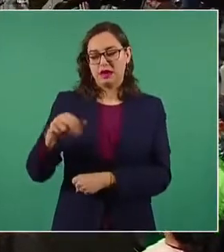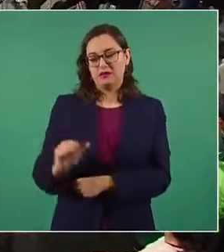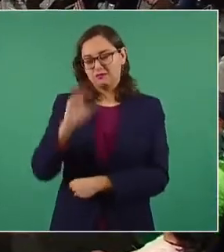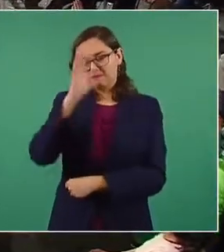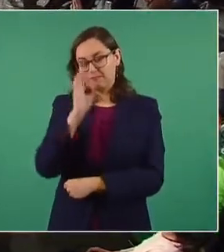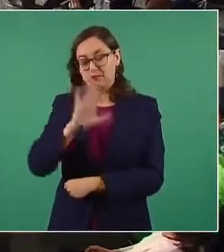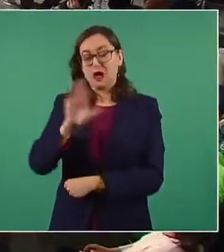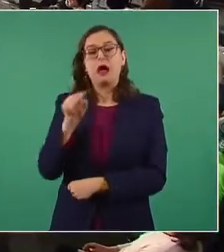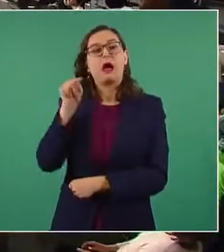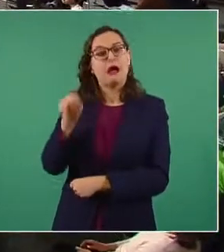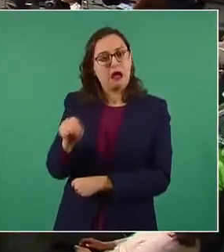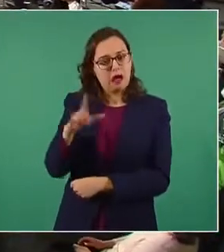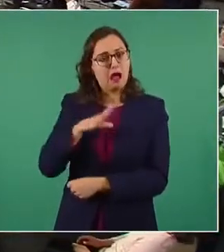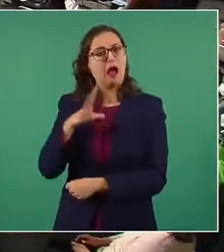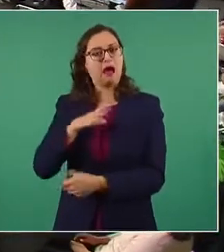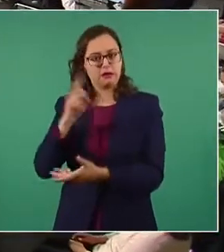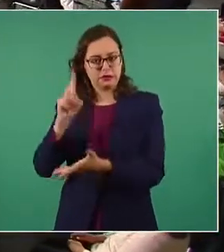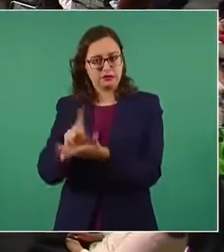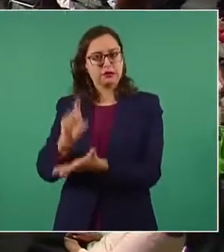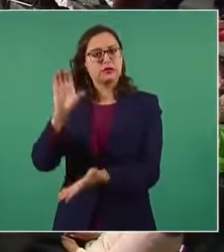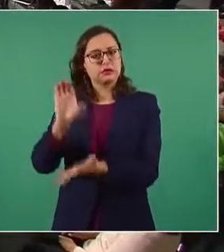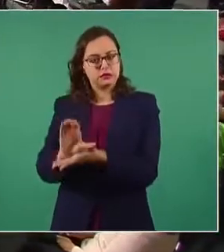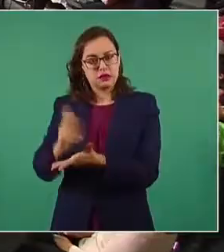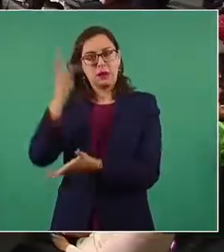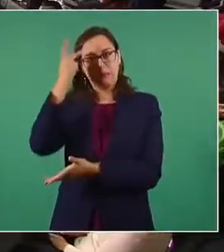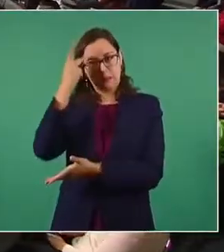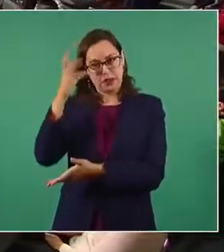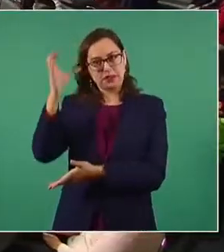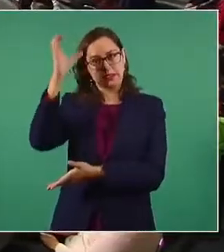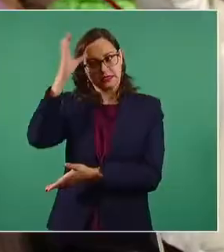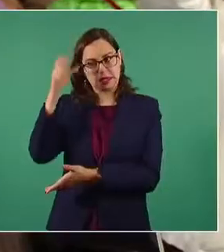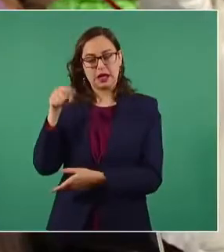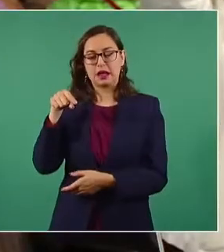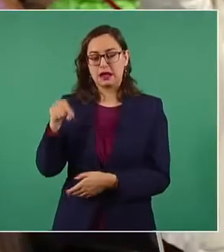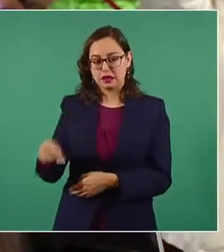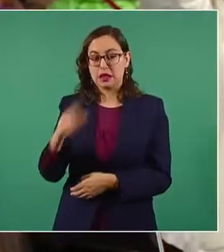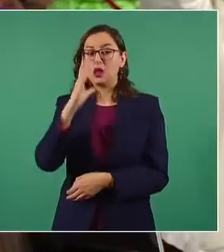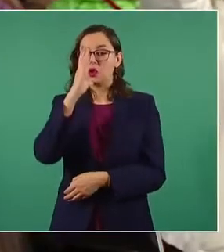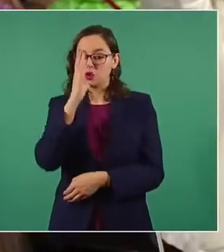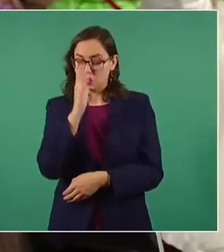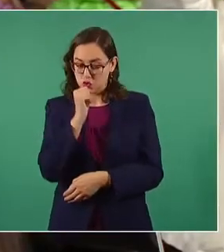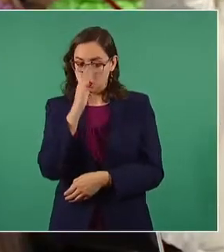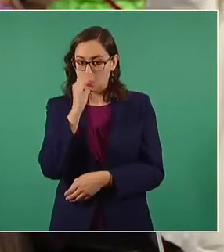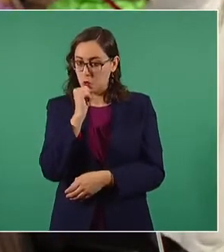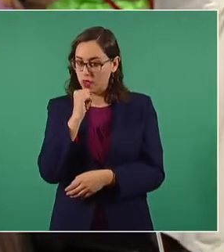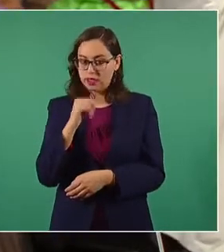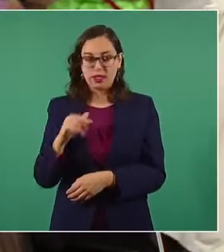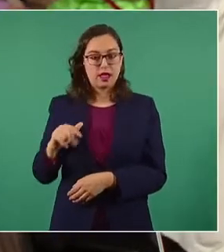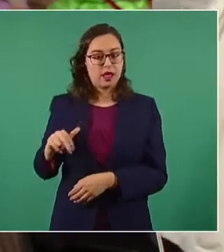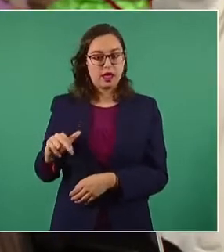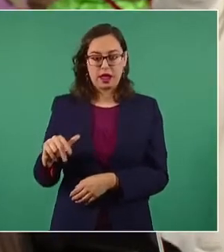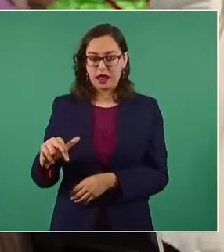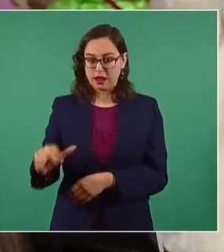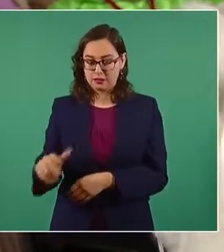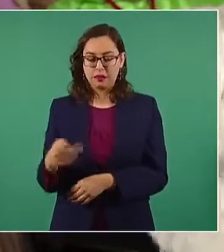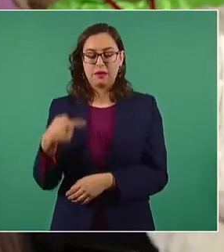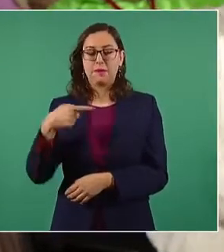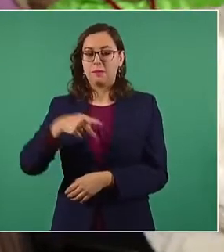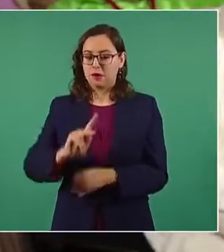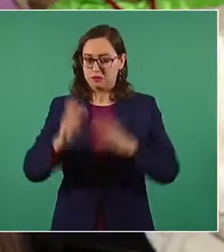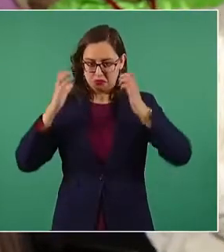cerebral. Y bueno, comentaban que la niña nada más no podía caminar, pero era normal en todo lo